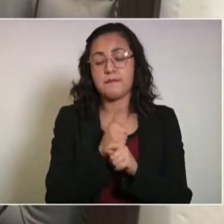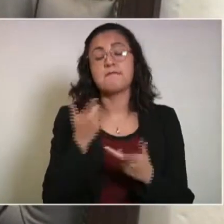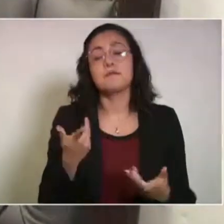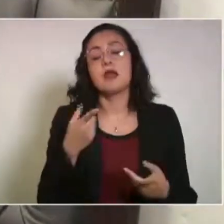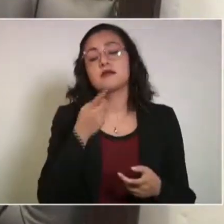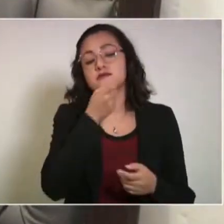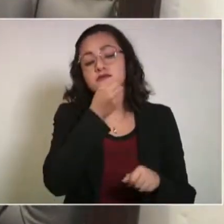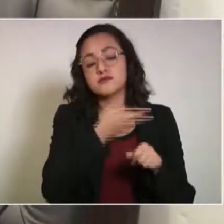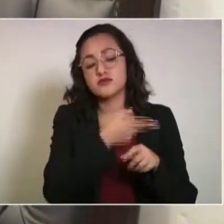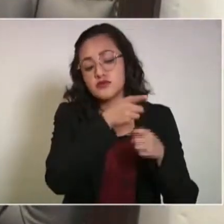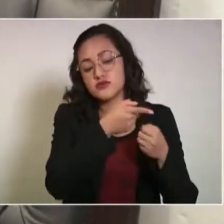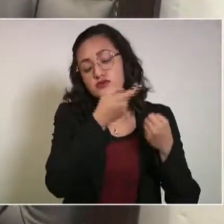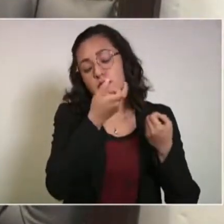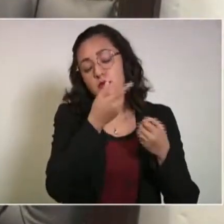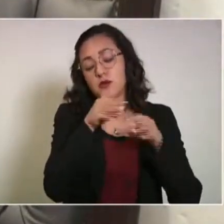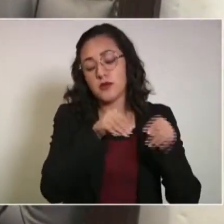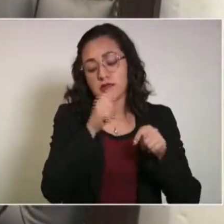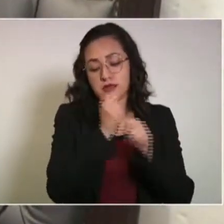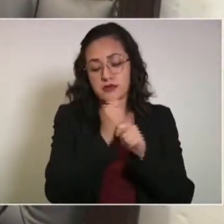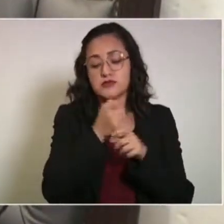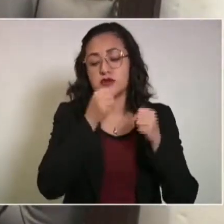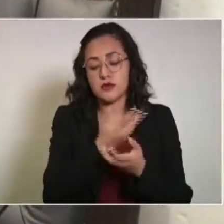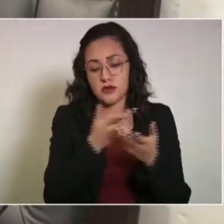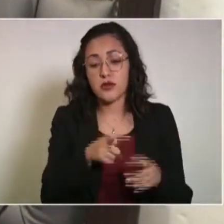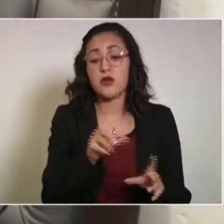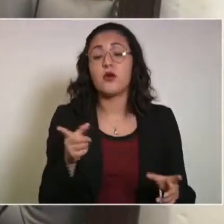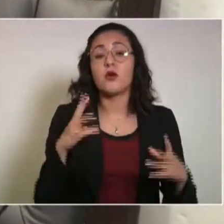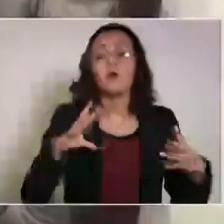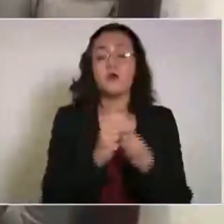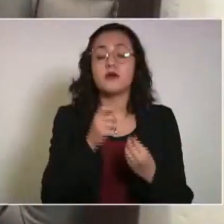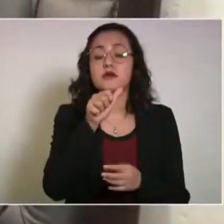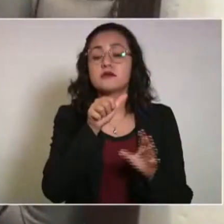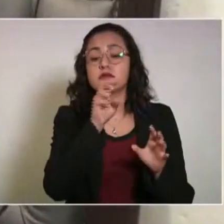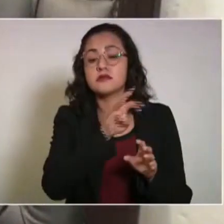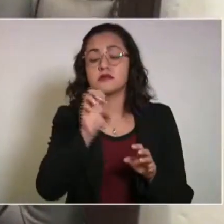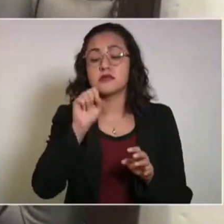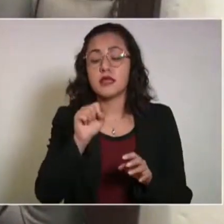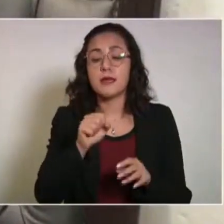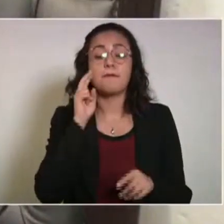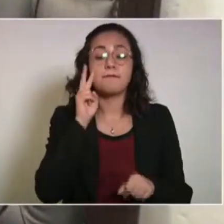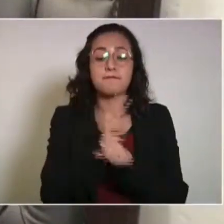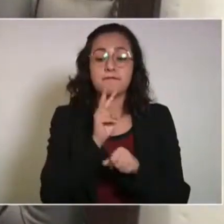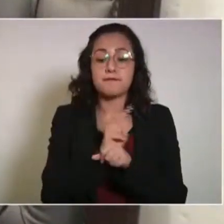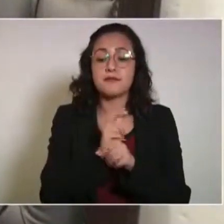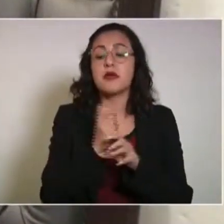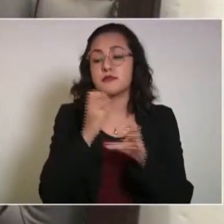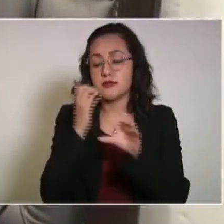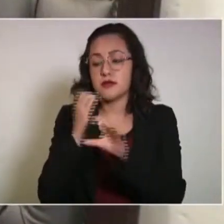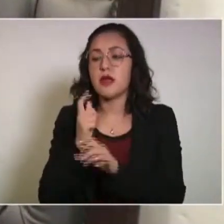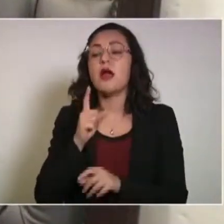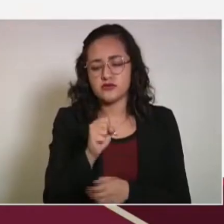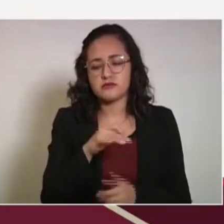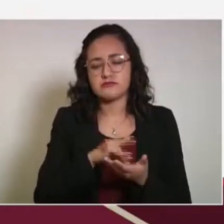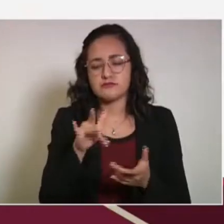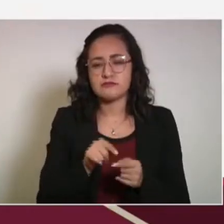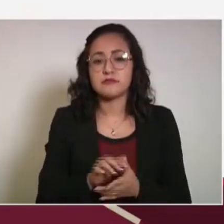Movilidad y Transporte y Seguridad Pública, se llevaron a cabo 360 supervisiones que dieron como resultado 3